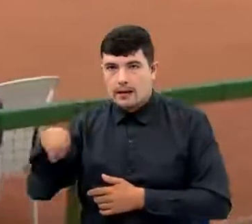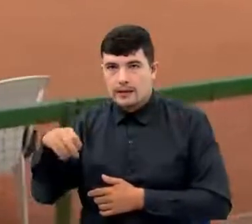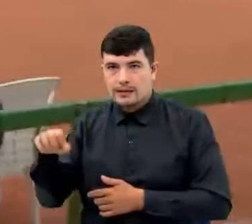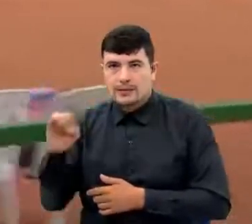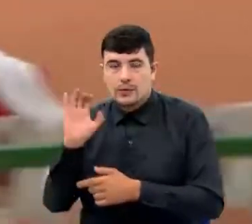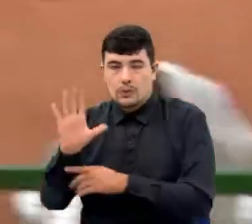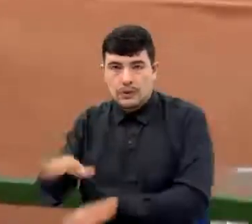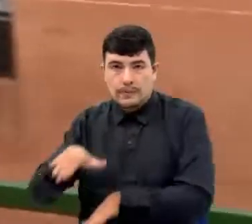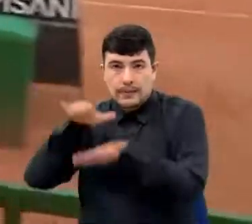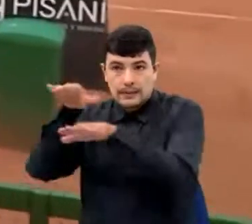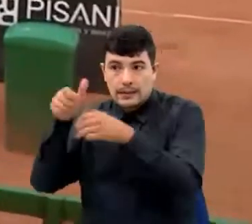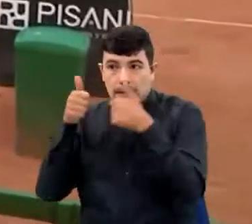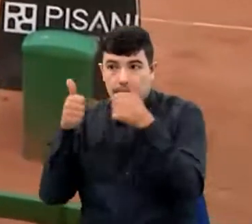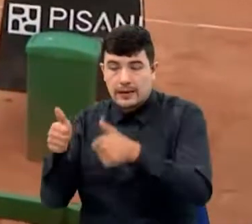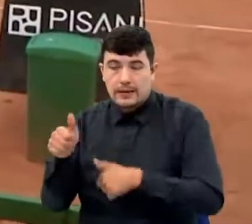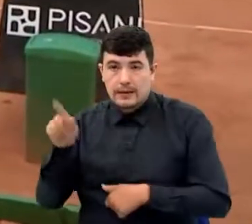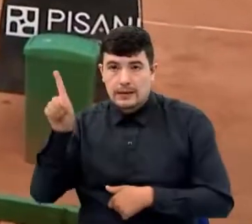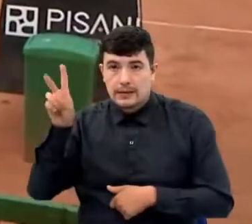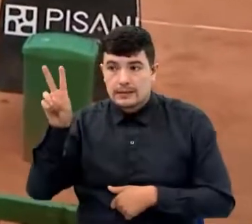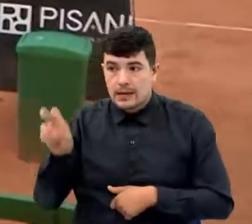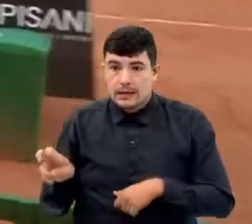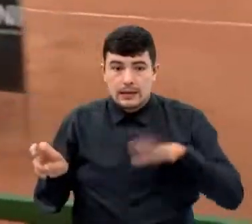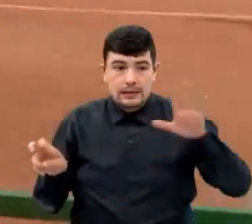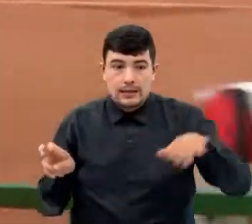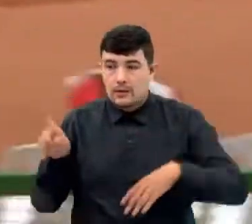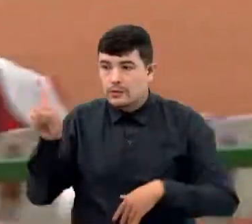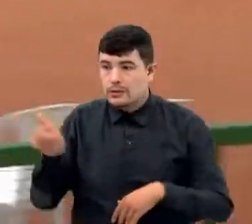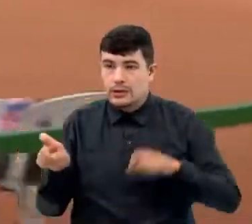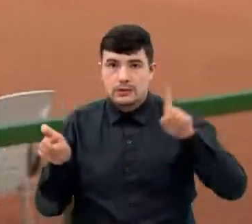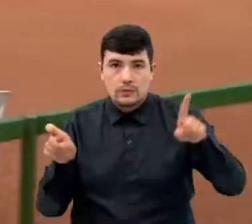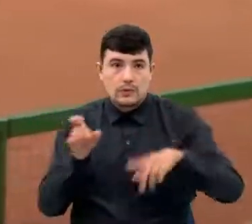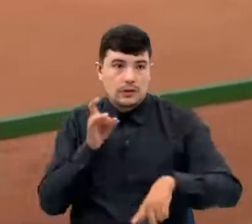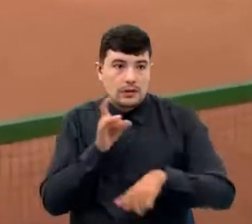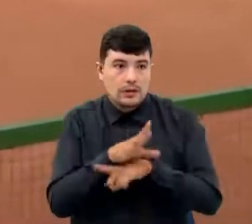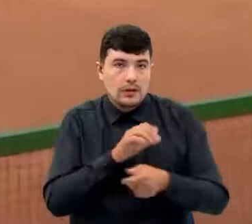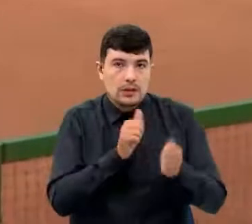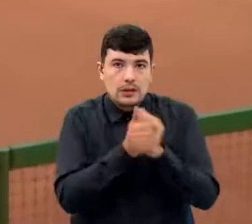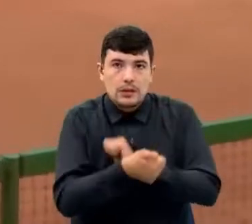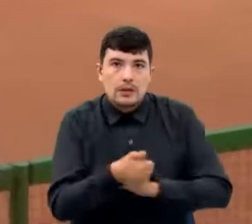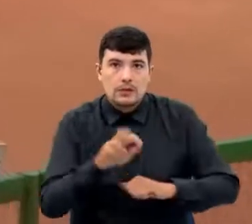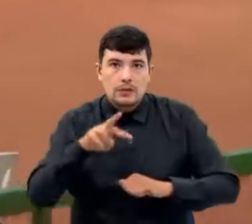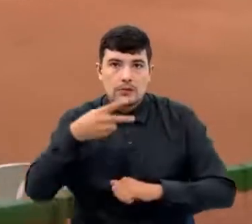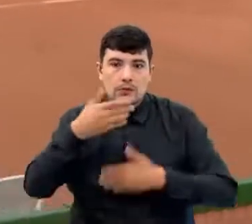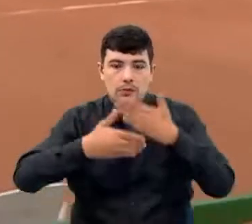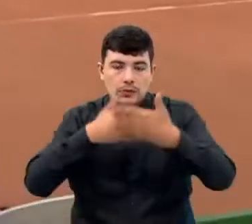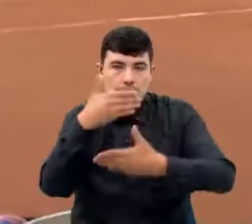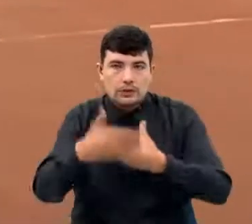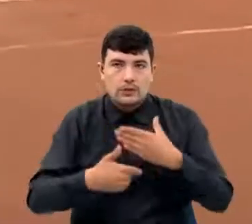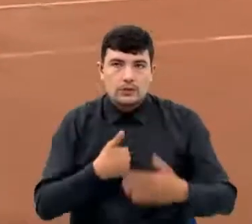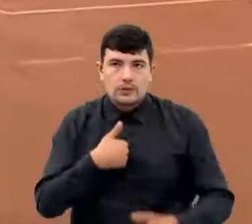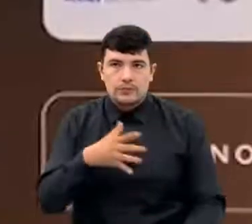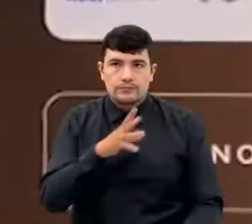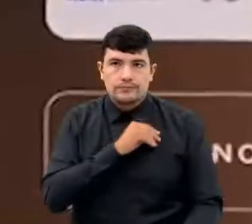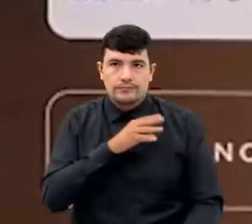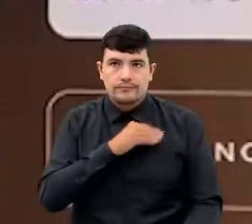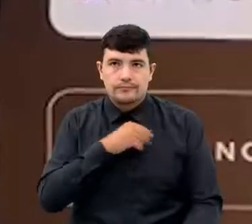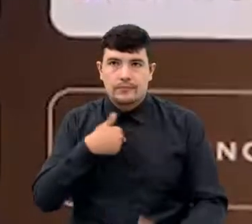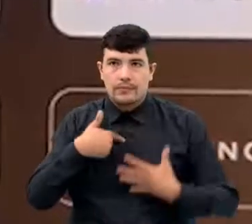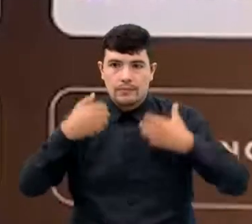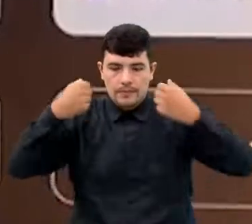sets corridos venció 7-5 y 6-1 a Mariana Gómez y clasificó a segunda ronda. Y contenta por estar jugando en